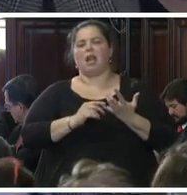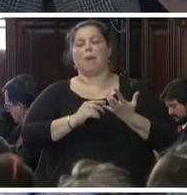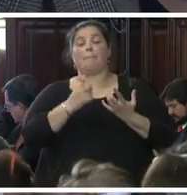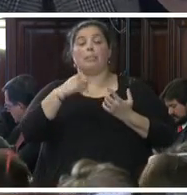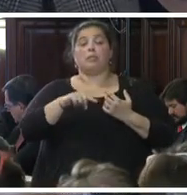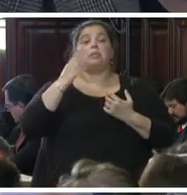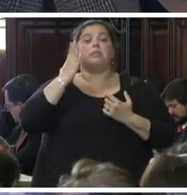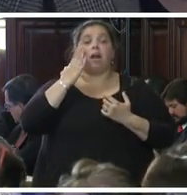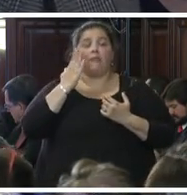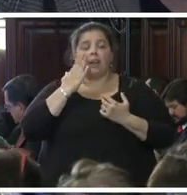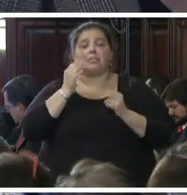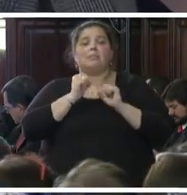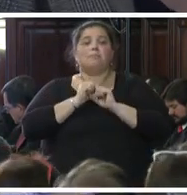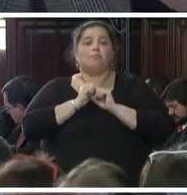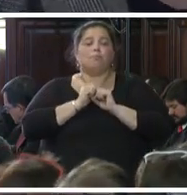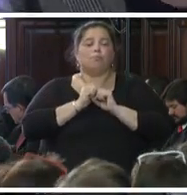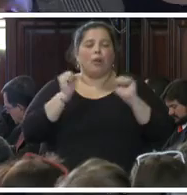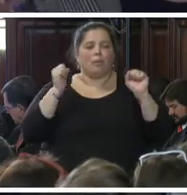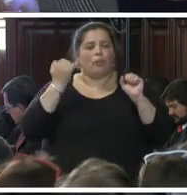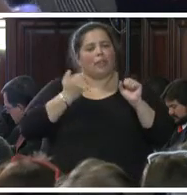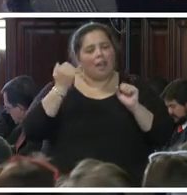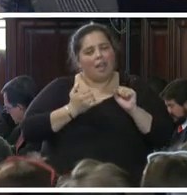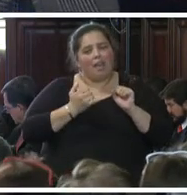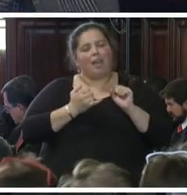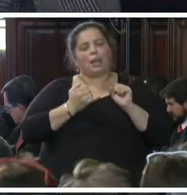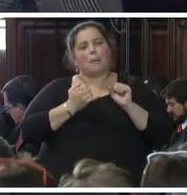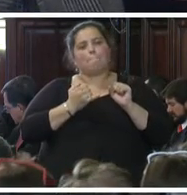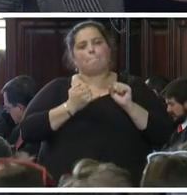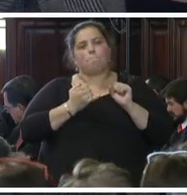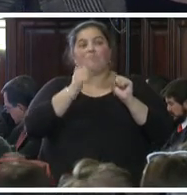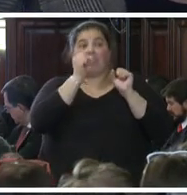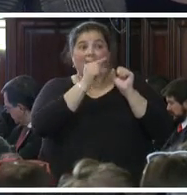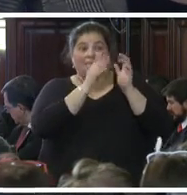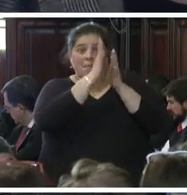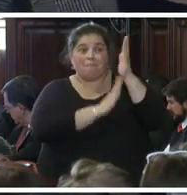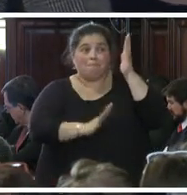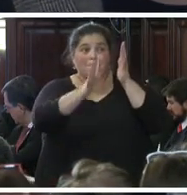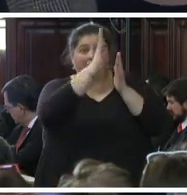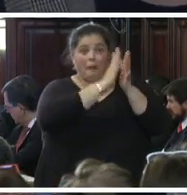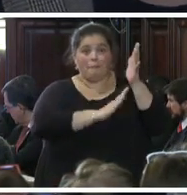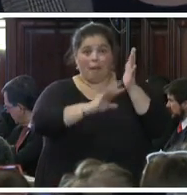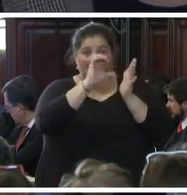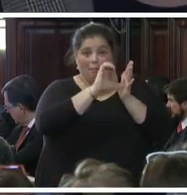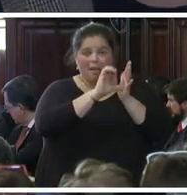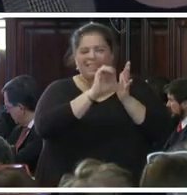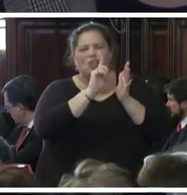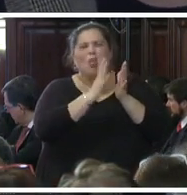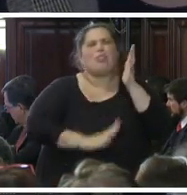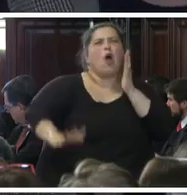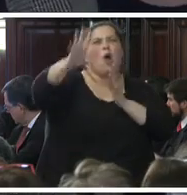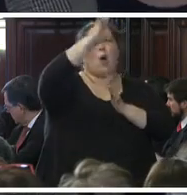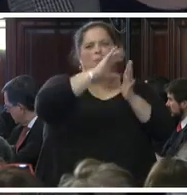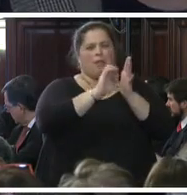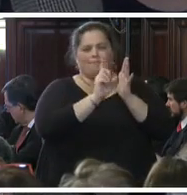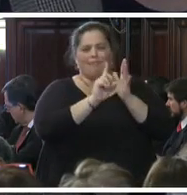y saber si contamos con este que ya no le diría el mapa nacional sino el regional para